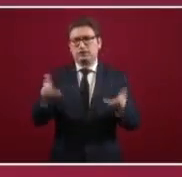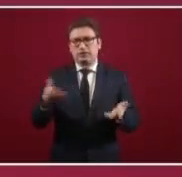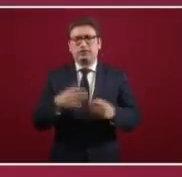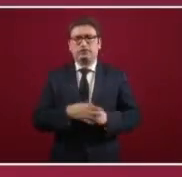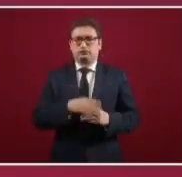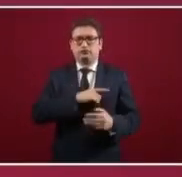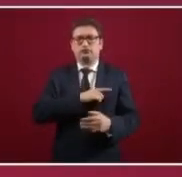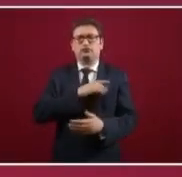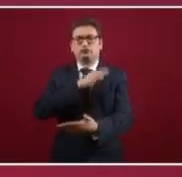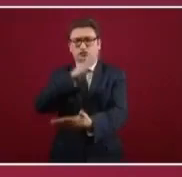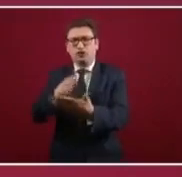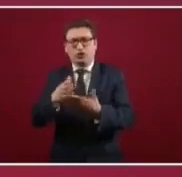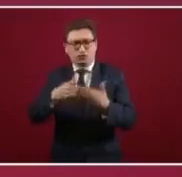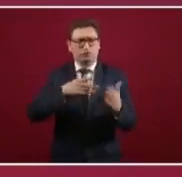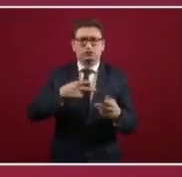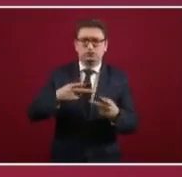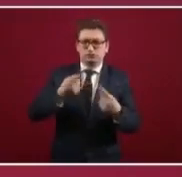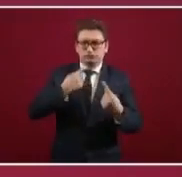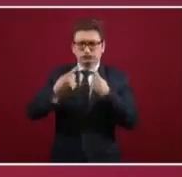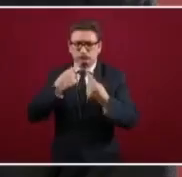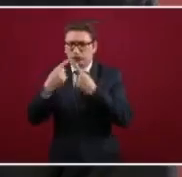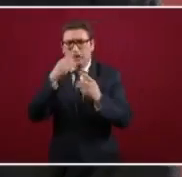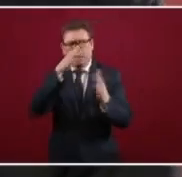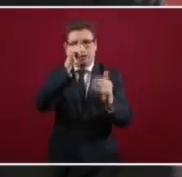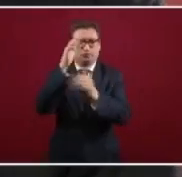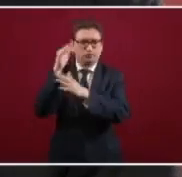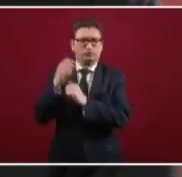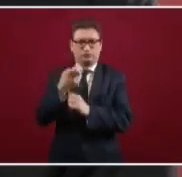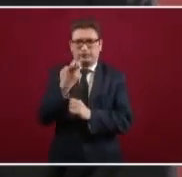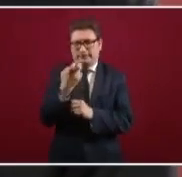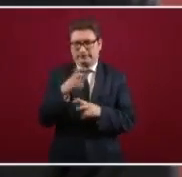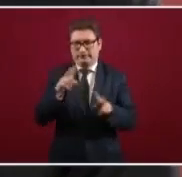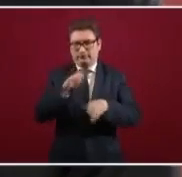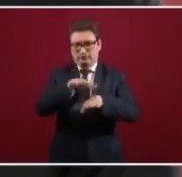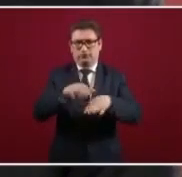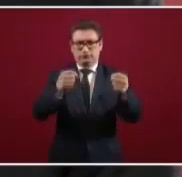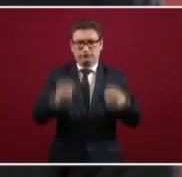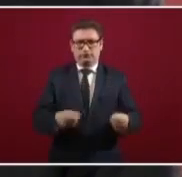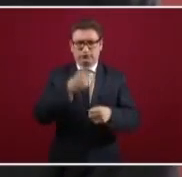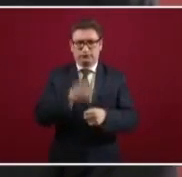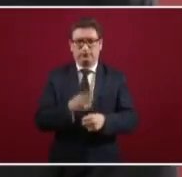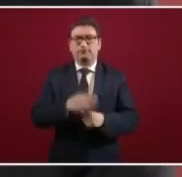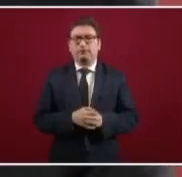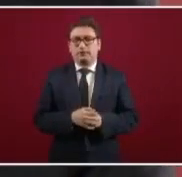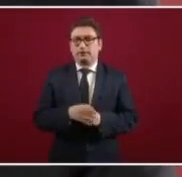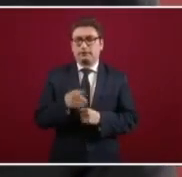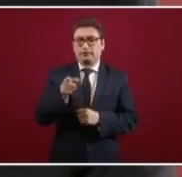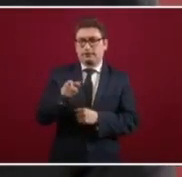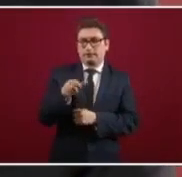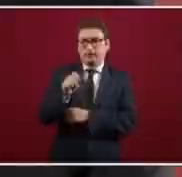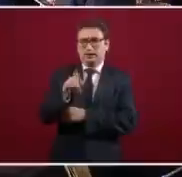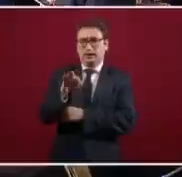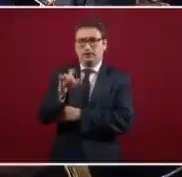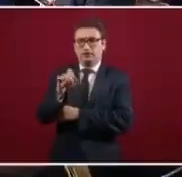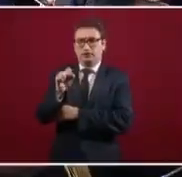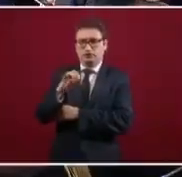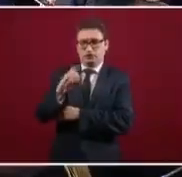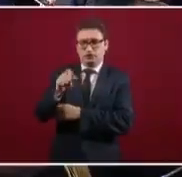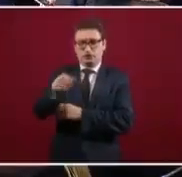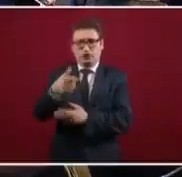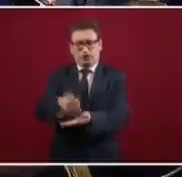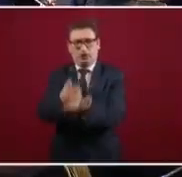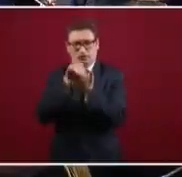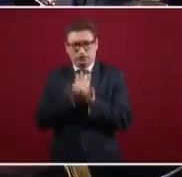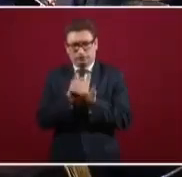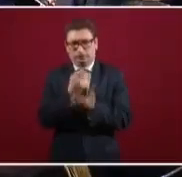y llegamos a acuerdos en materia de seguridad y alfonso está ayudándonos